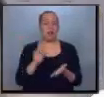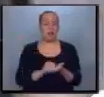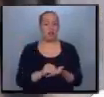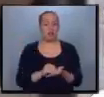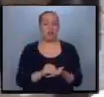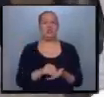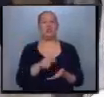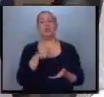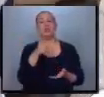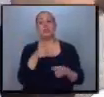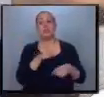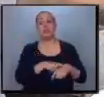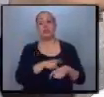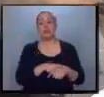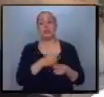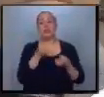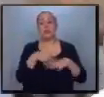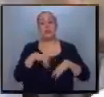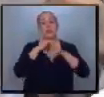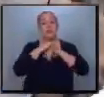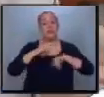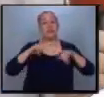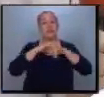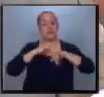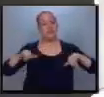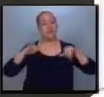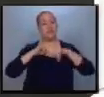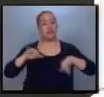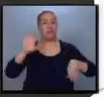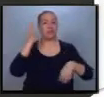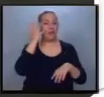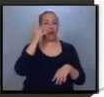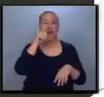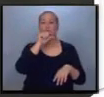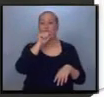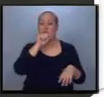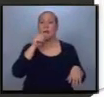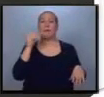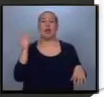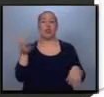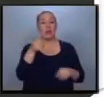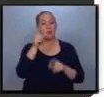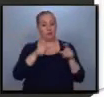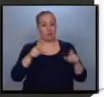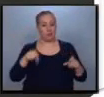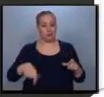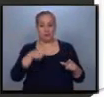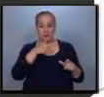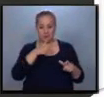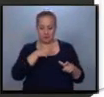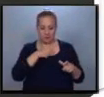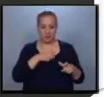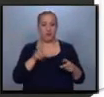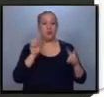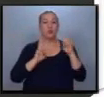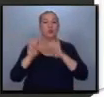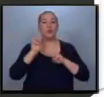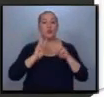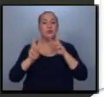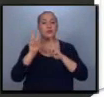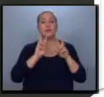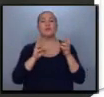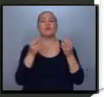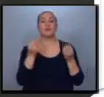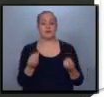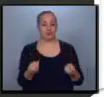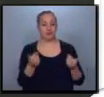comenzó en ese momento una campaña a través de las redes sociales para que toda la gente de aquí de Quilmes lo pueda compartir, buscando justamente a